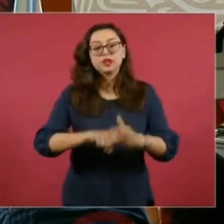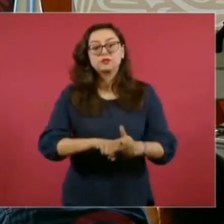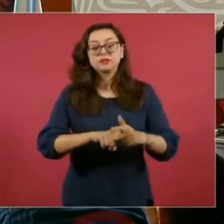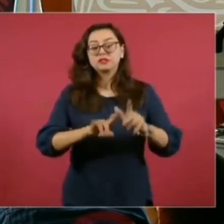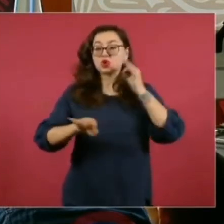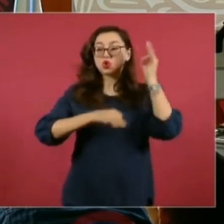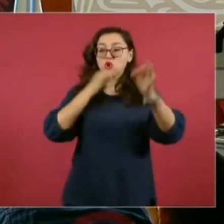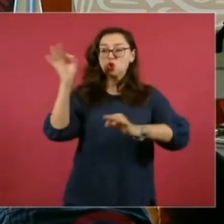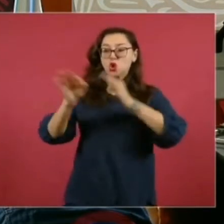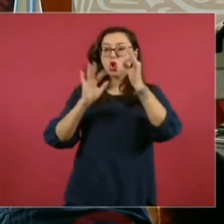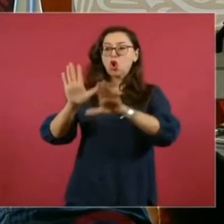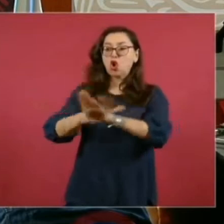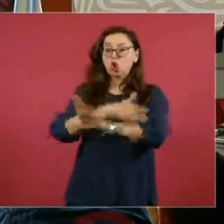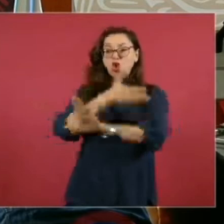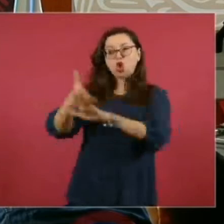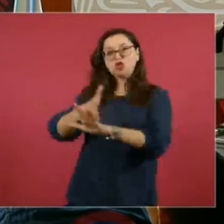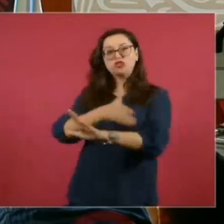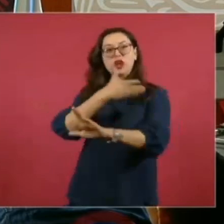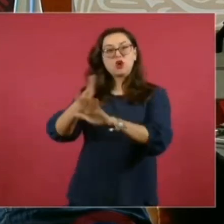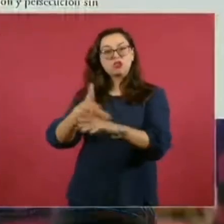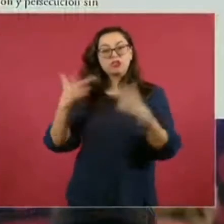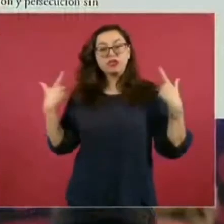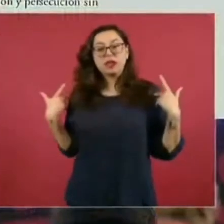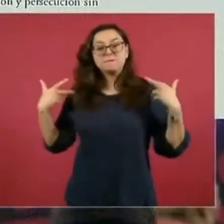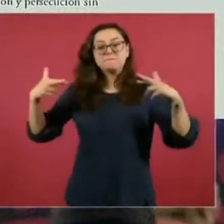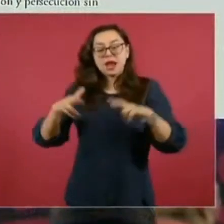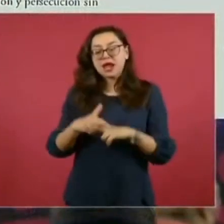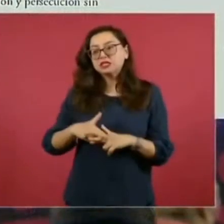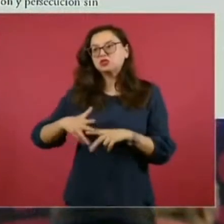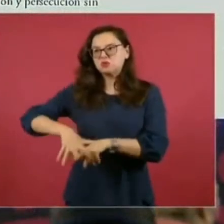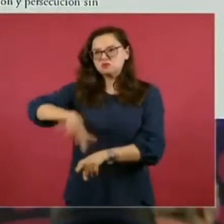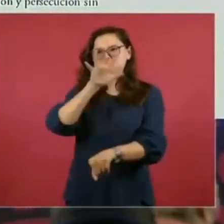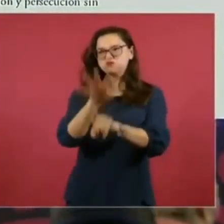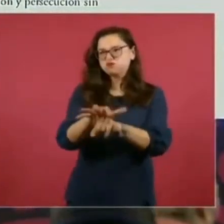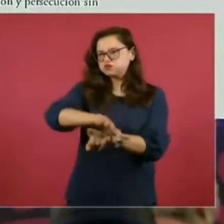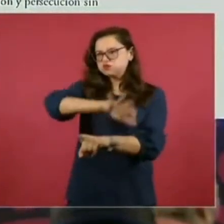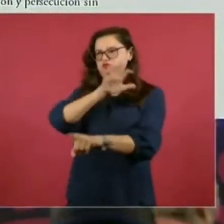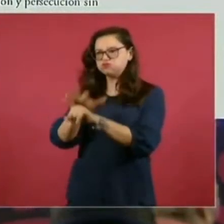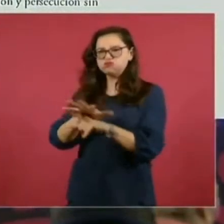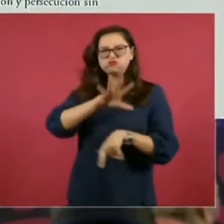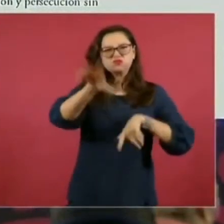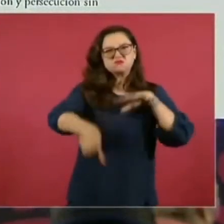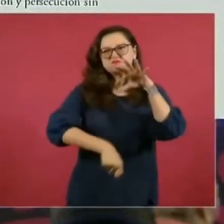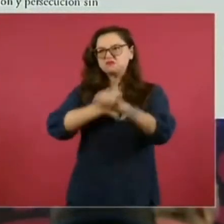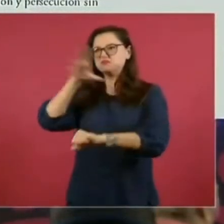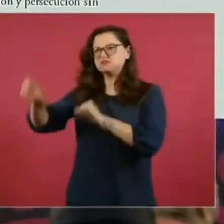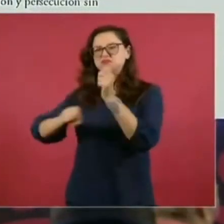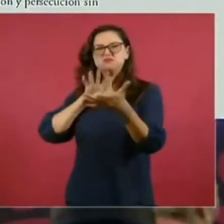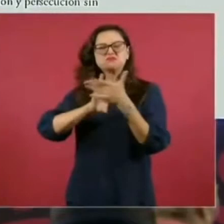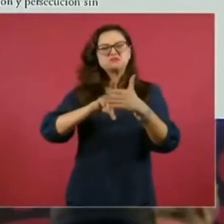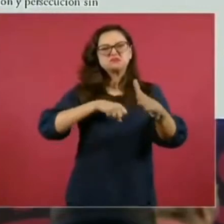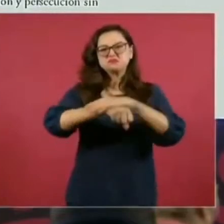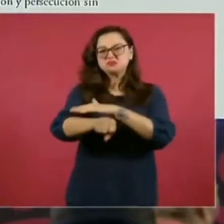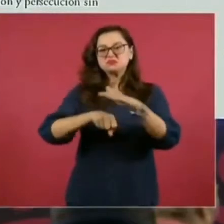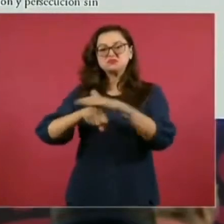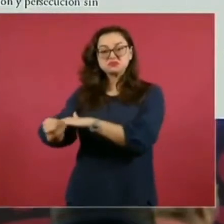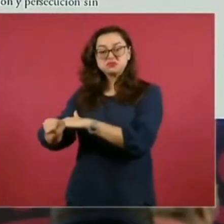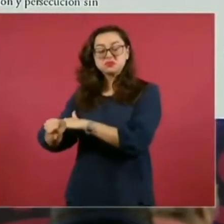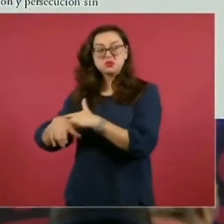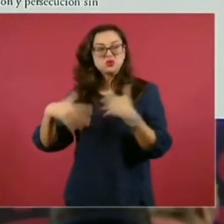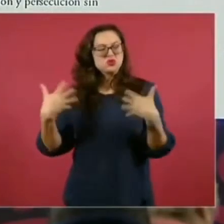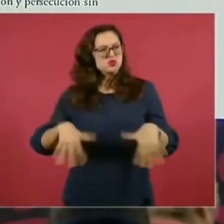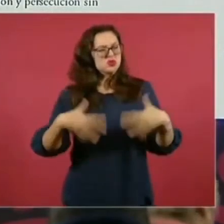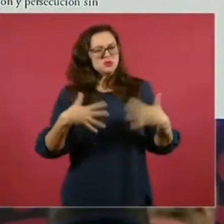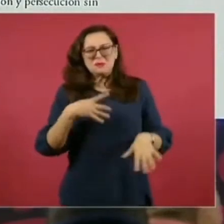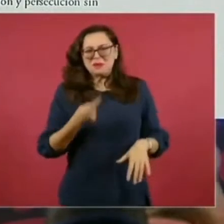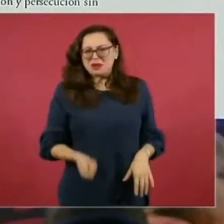de desprestigio, criminalización y persecución sin precedentes en la historia contra el